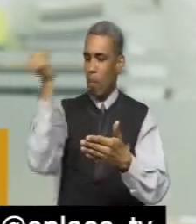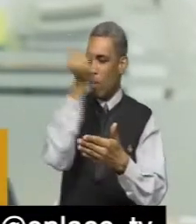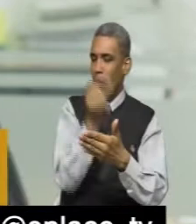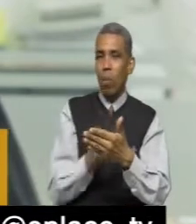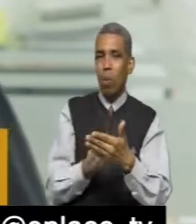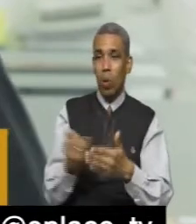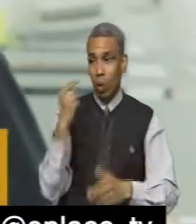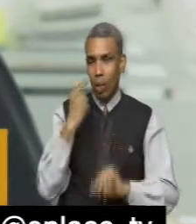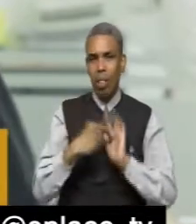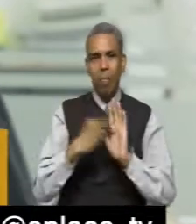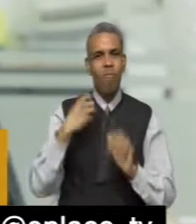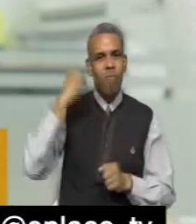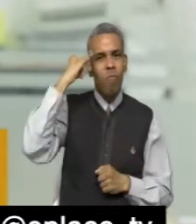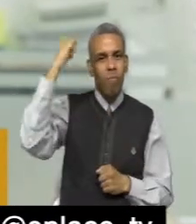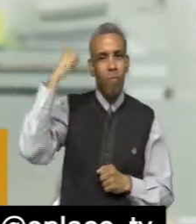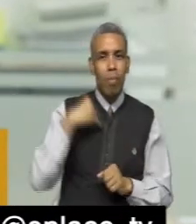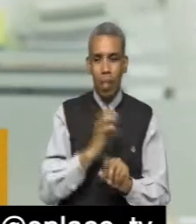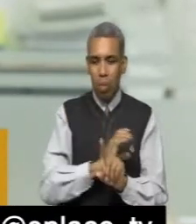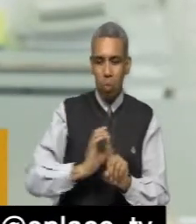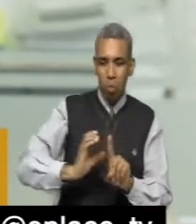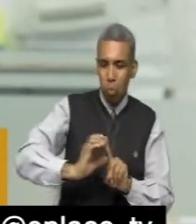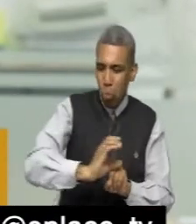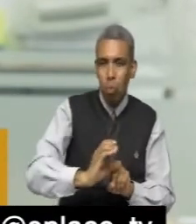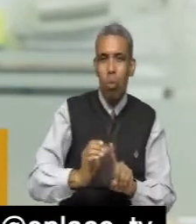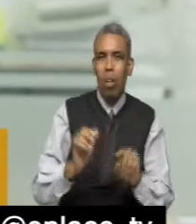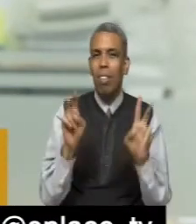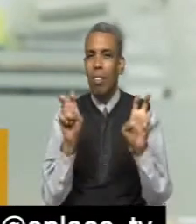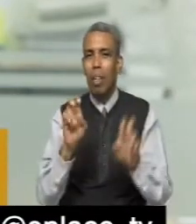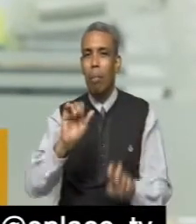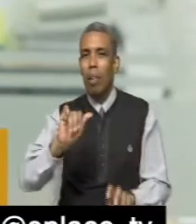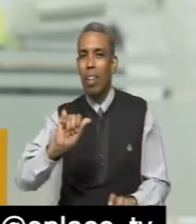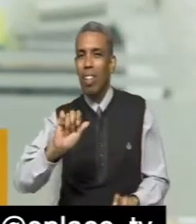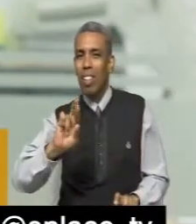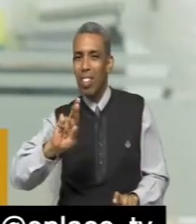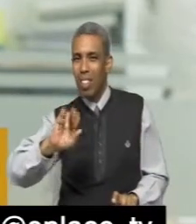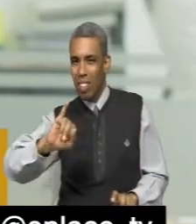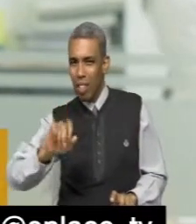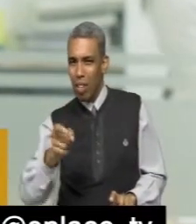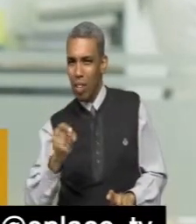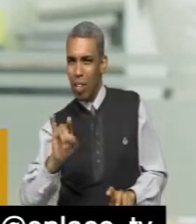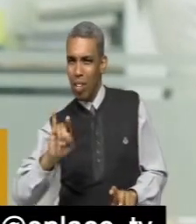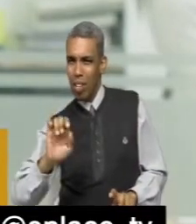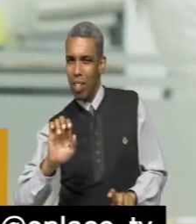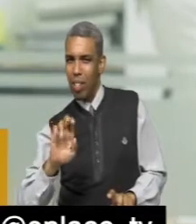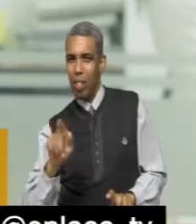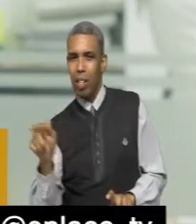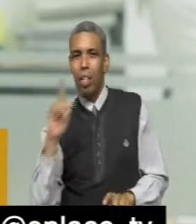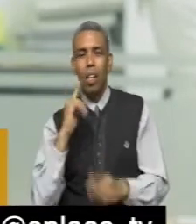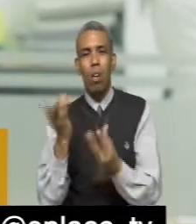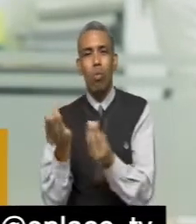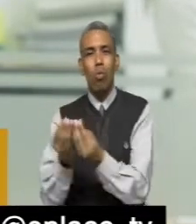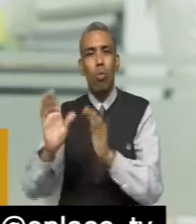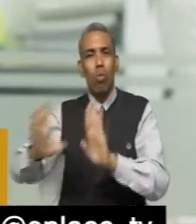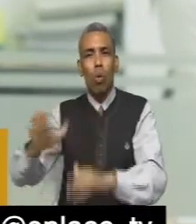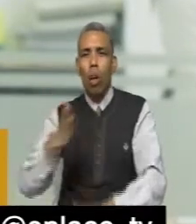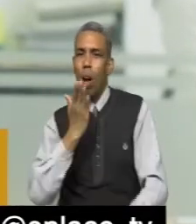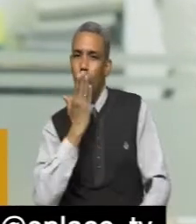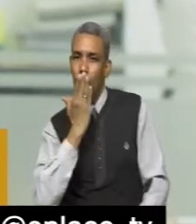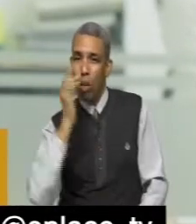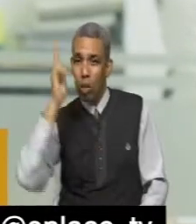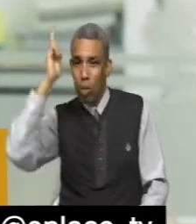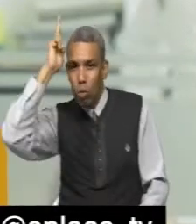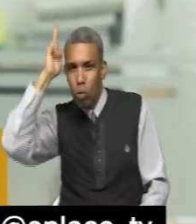región y Barranca Bermeja toda la investigación que he venido desarrollando durante un tiempo de no inferior